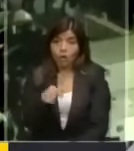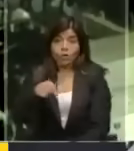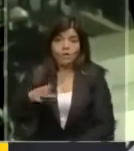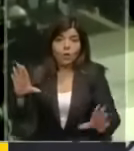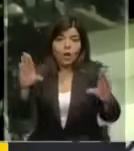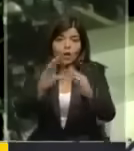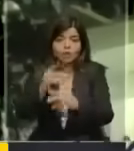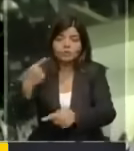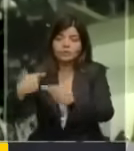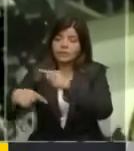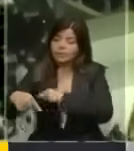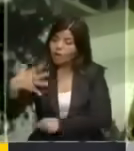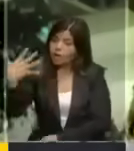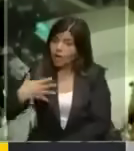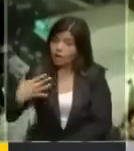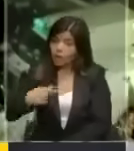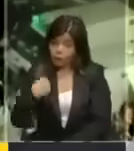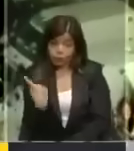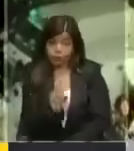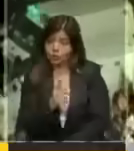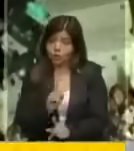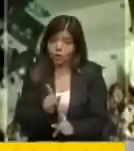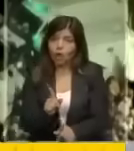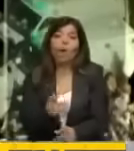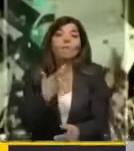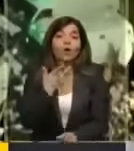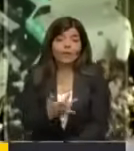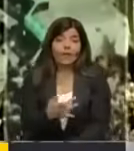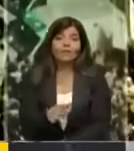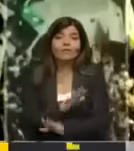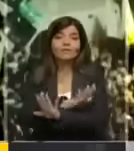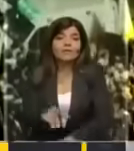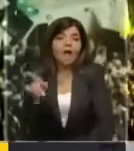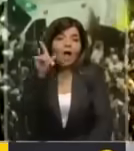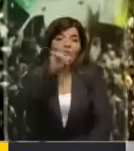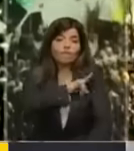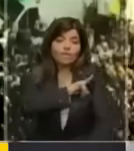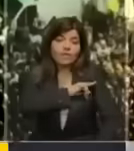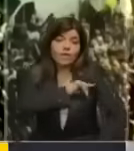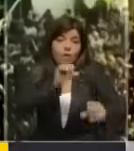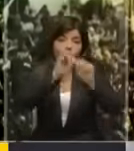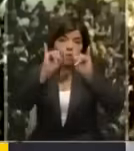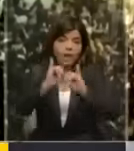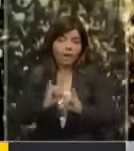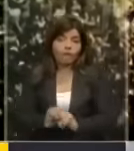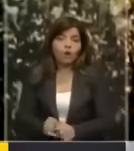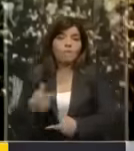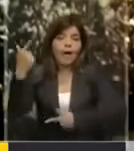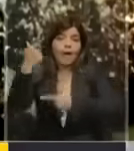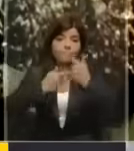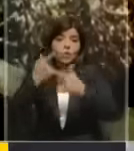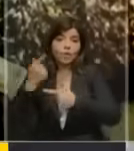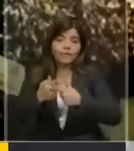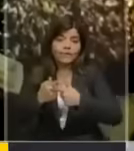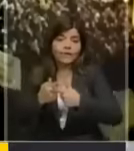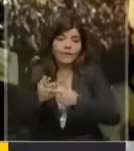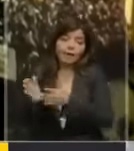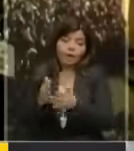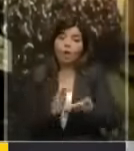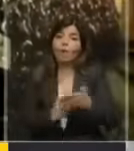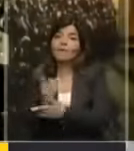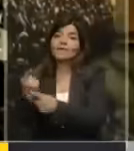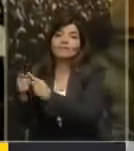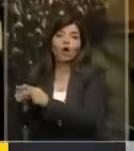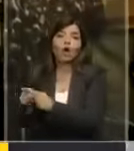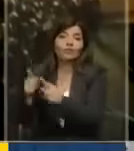histórica, no por nosotros, sino porque se ha terminado una forma de hacer política y comienza otra.